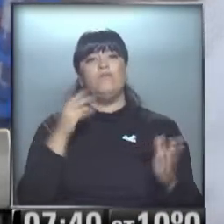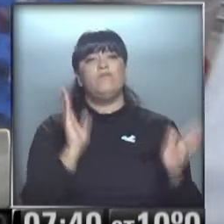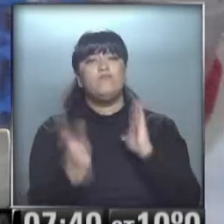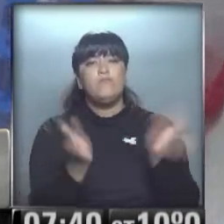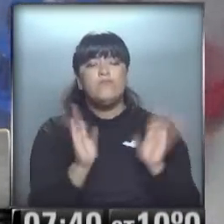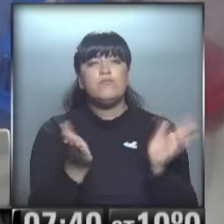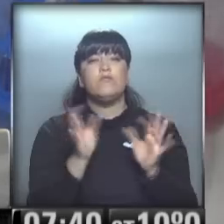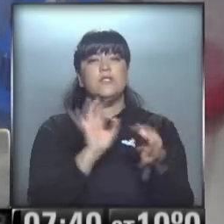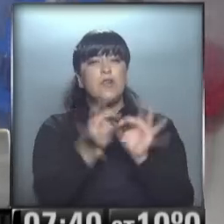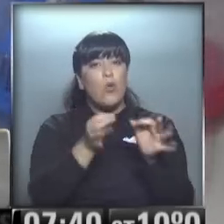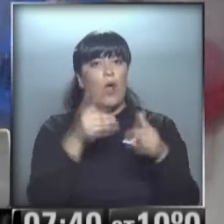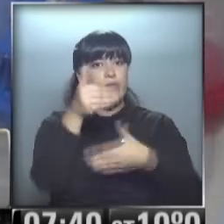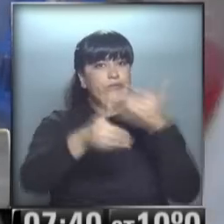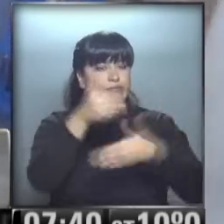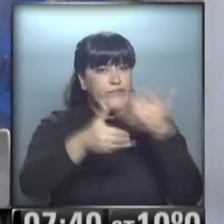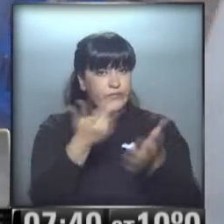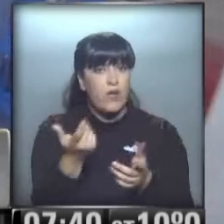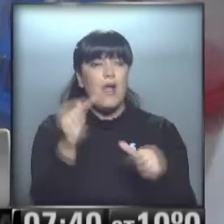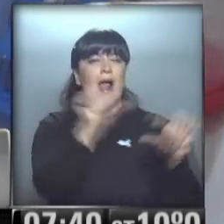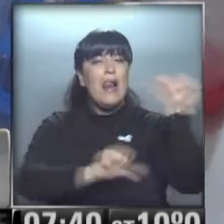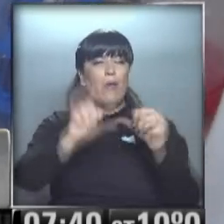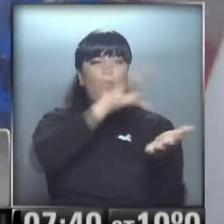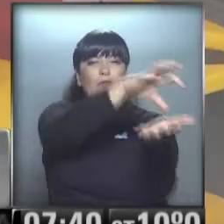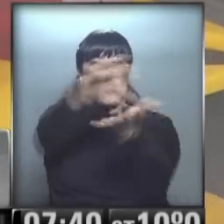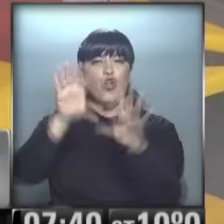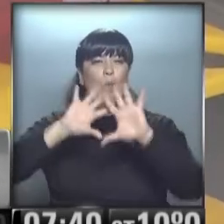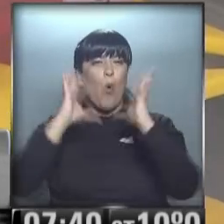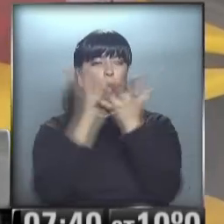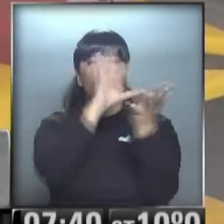vienen avanzando muy fuertemente en los laboratorios en todas partes del mundo.